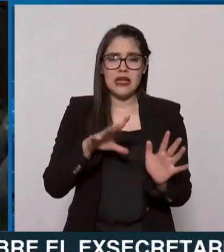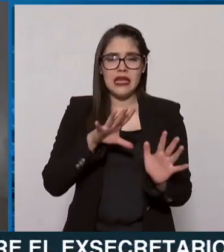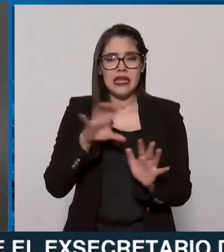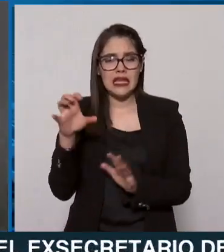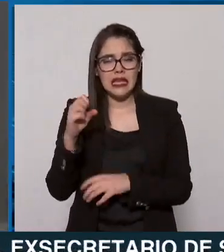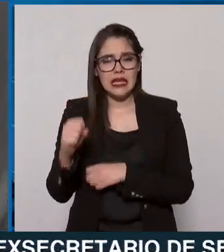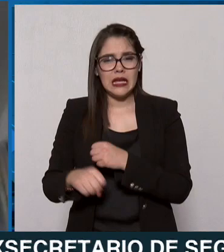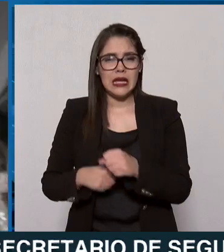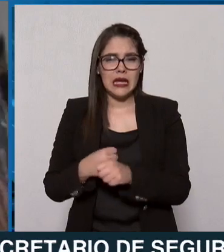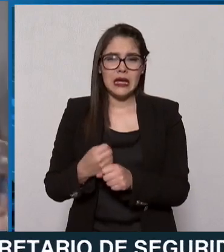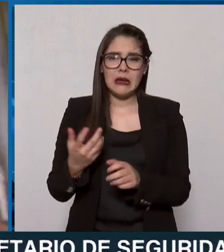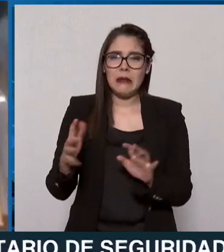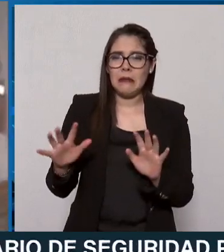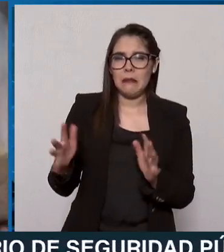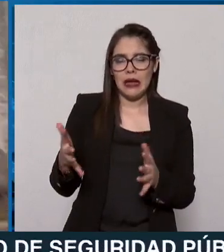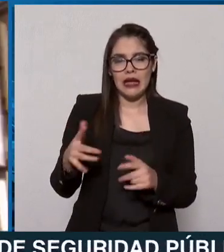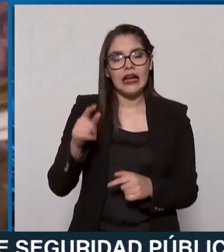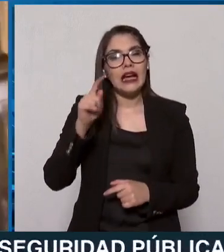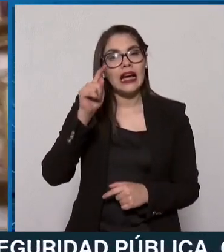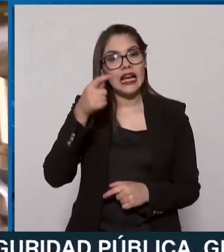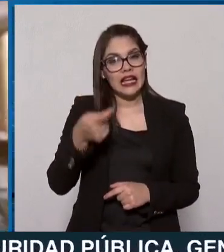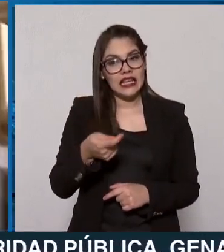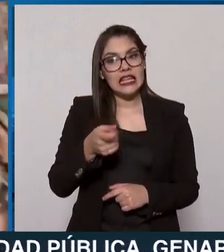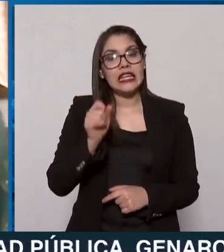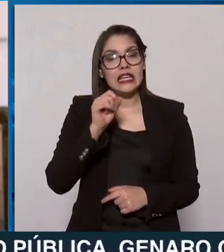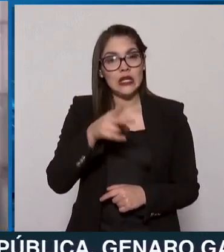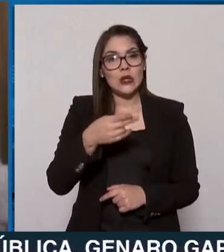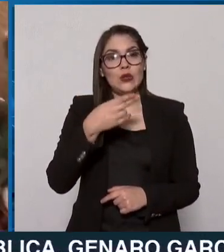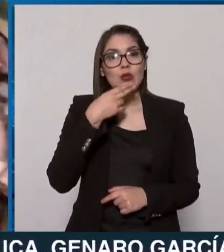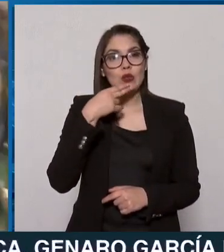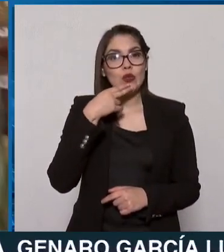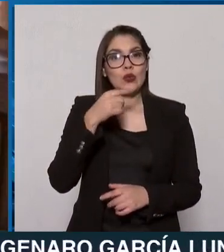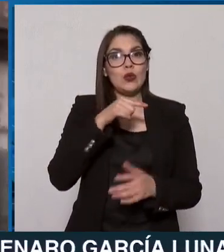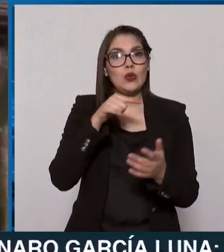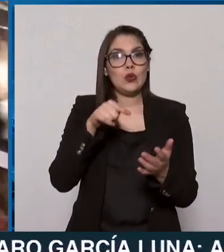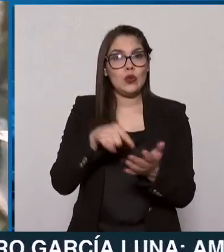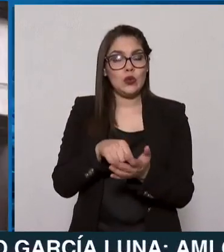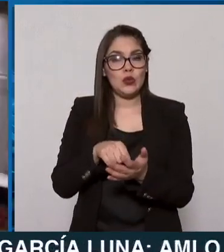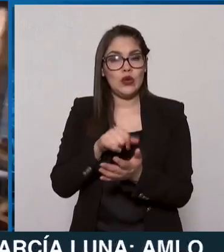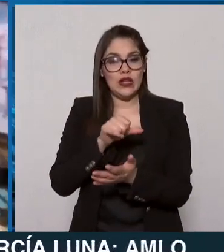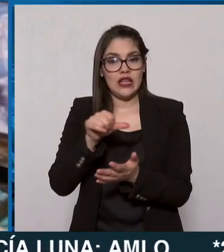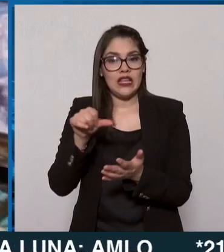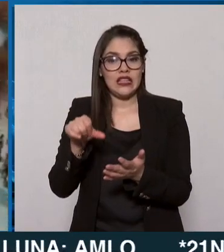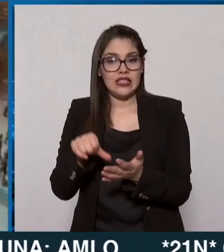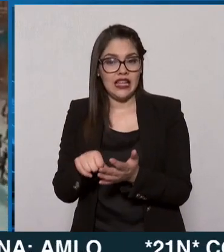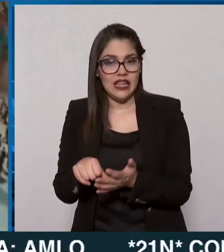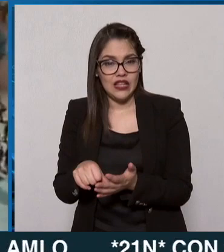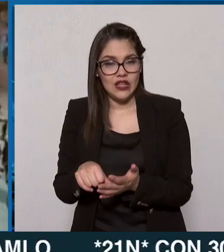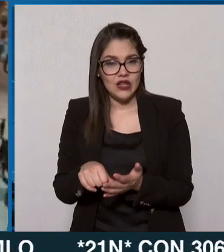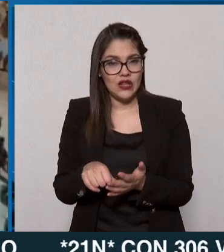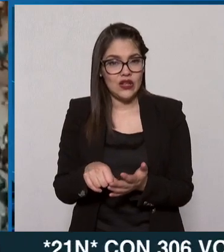años, es justamente cooptar los centros ceremoniales de los pueblos que van a